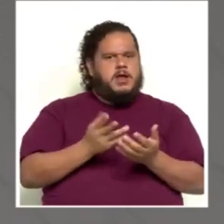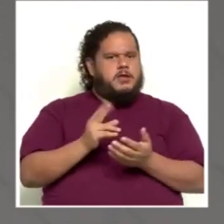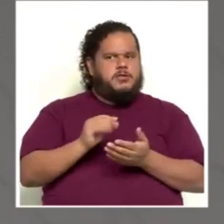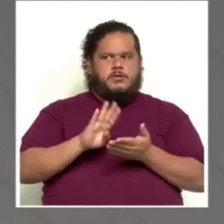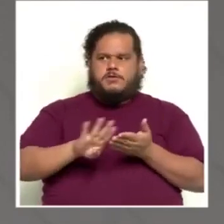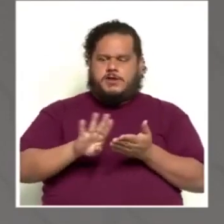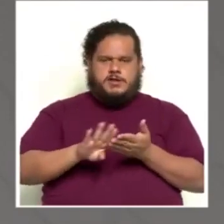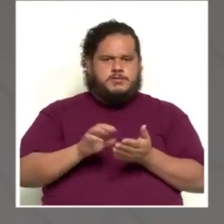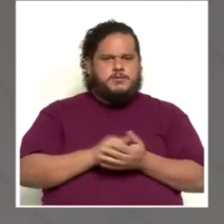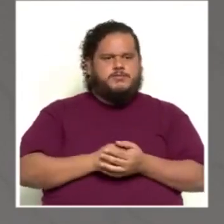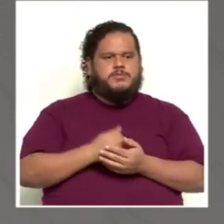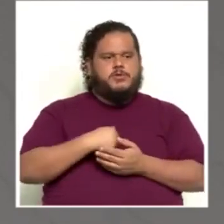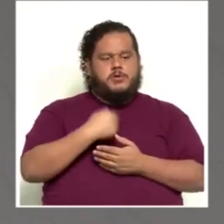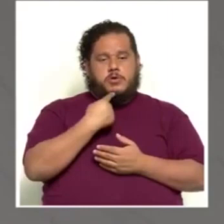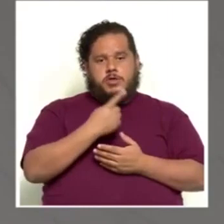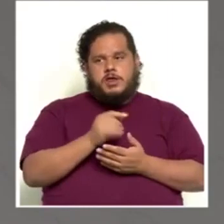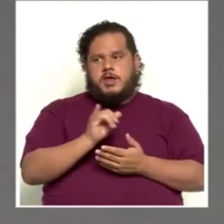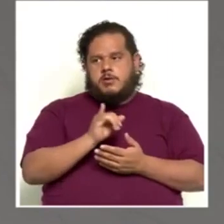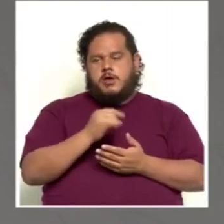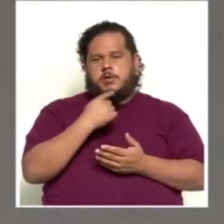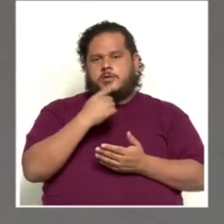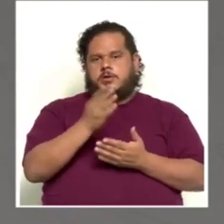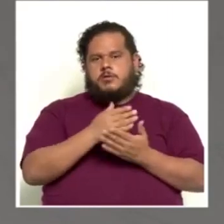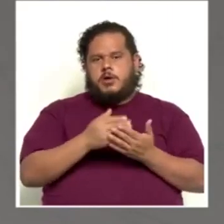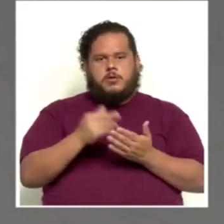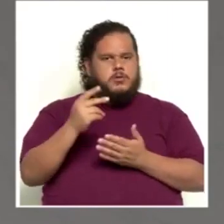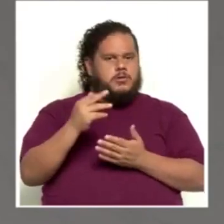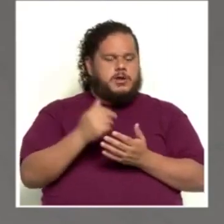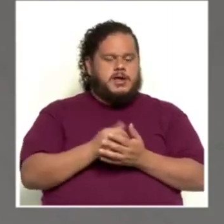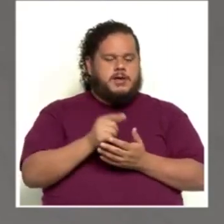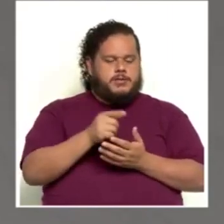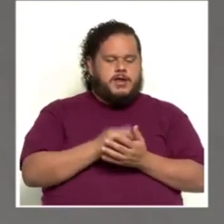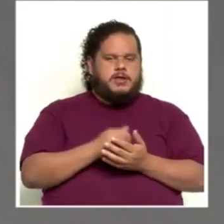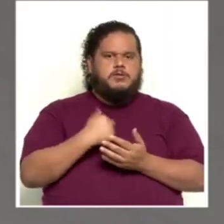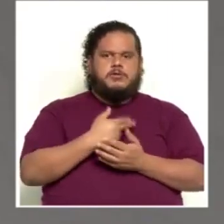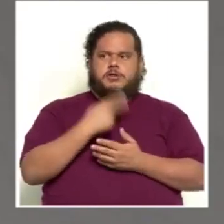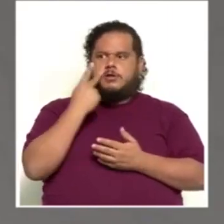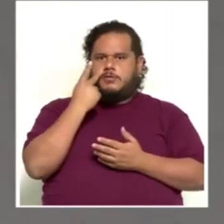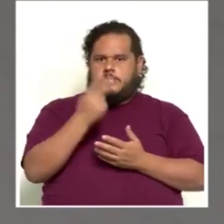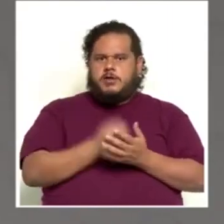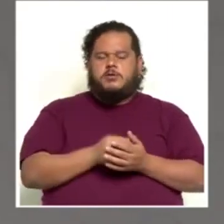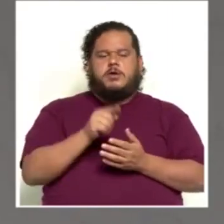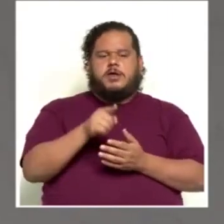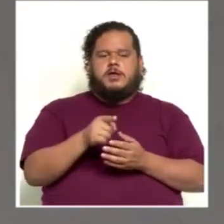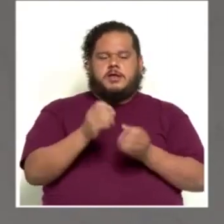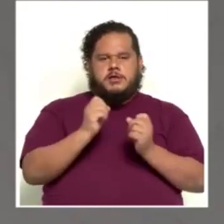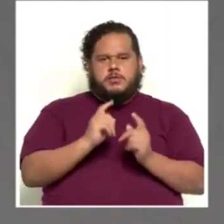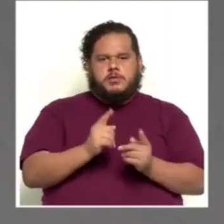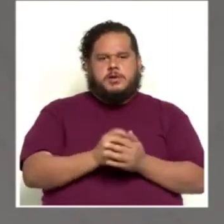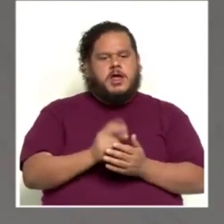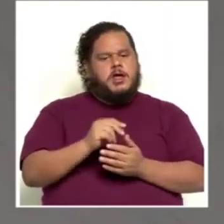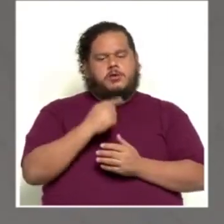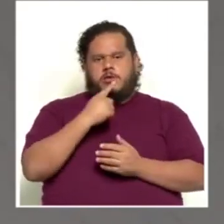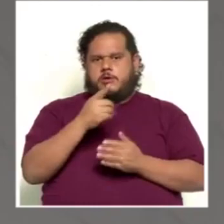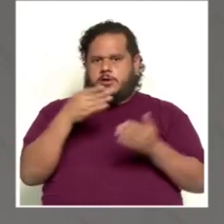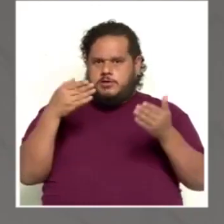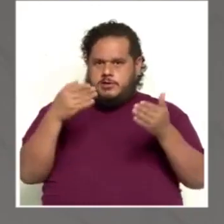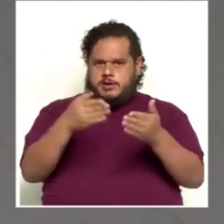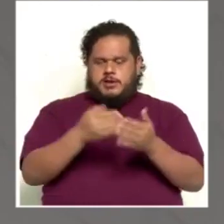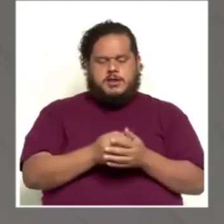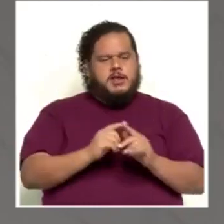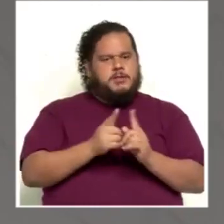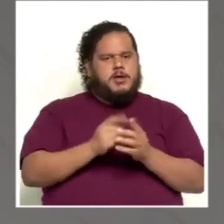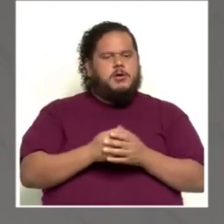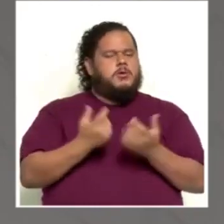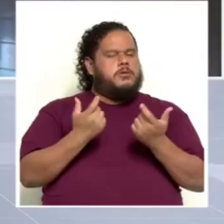excepción. Diría yo, como lo dijo algún colega por ahí, que estamos observando en esta oportunidad, no digo que sea una tendencia, pero